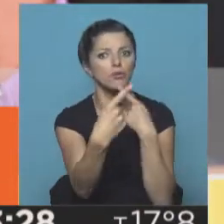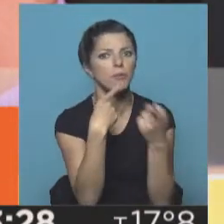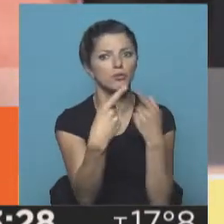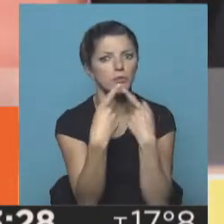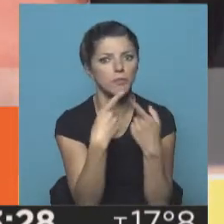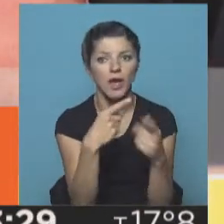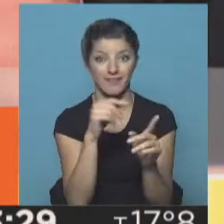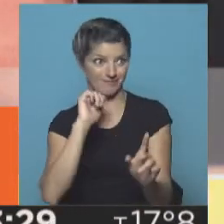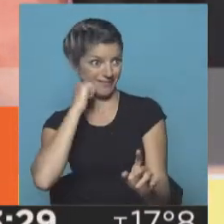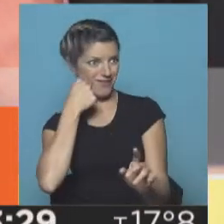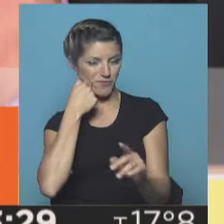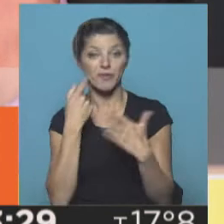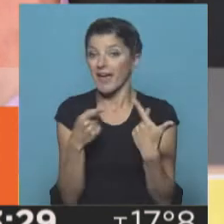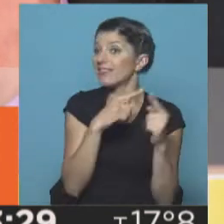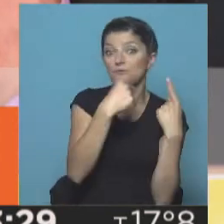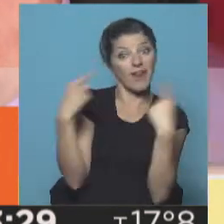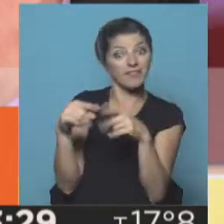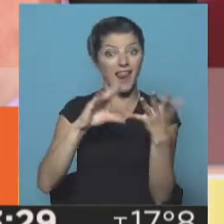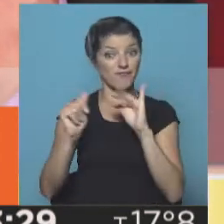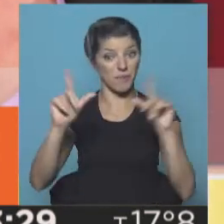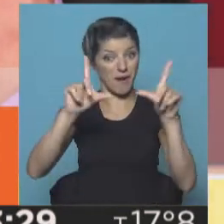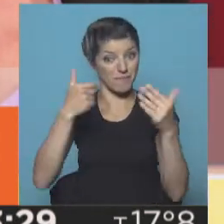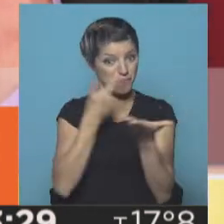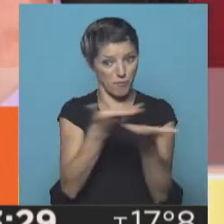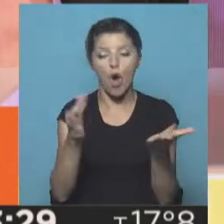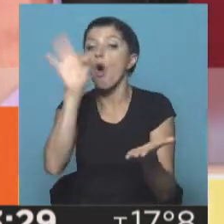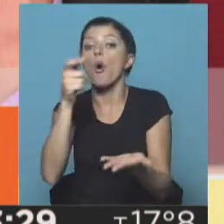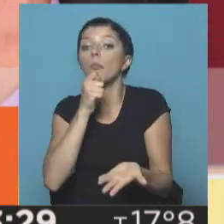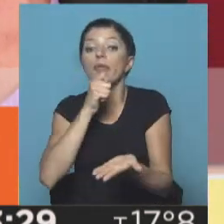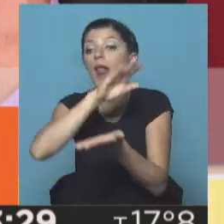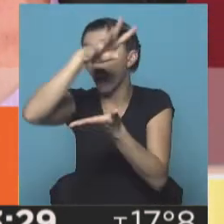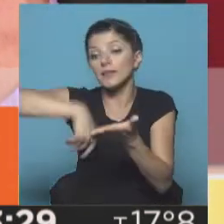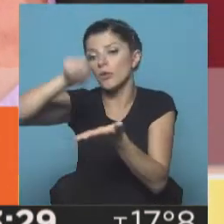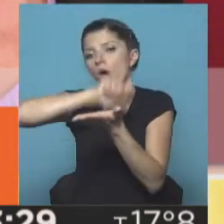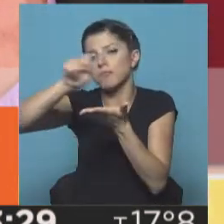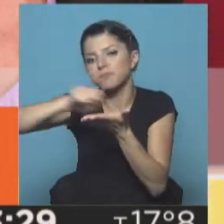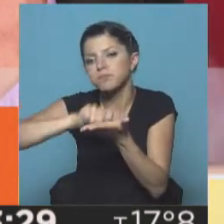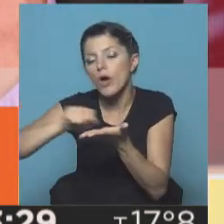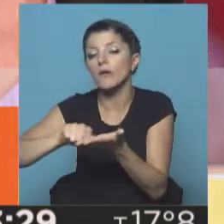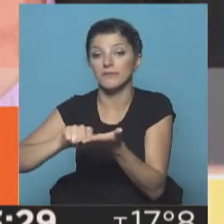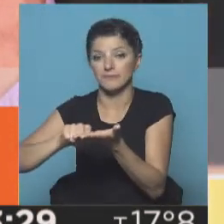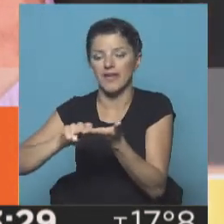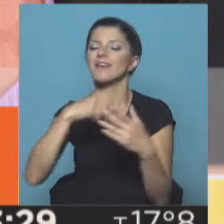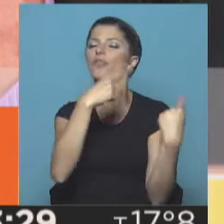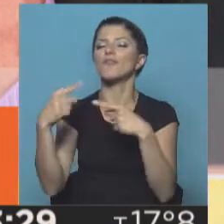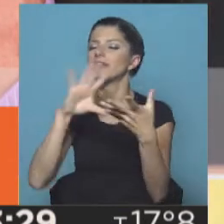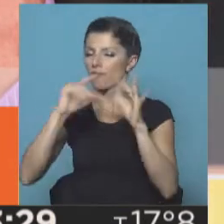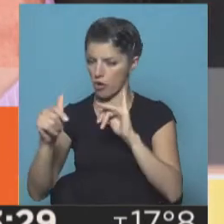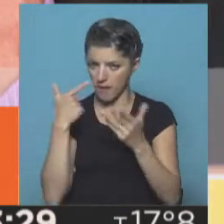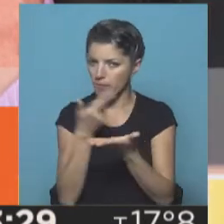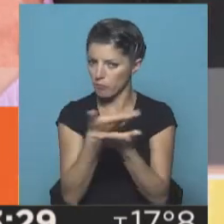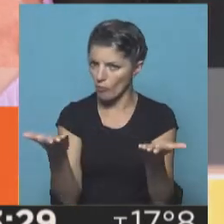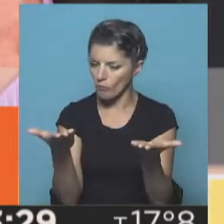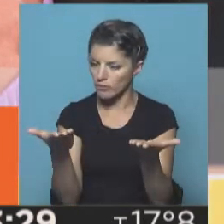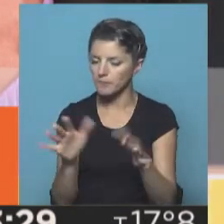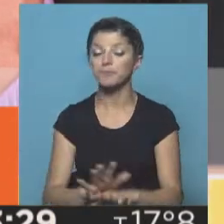sería es otro género televisivo. Sí. O la capacidad de escribir un artículo, por ejemplo, digamos, o dar una conferencia de prensa. Son diferentes géneros. Ahora, en